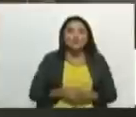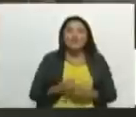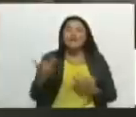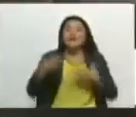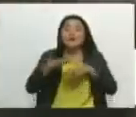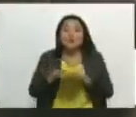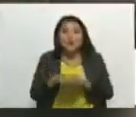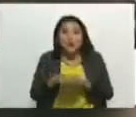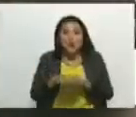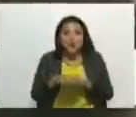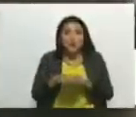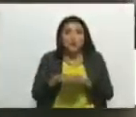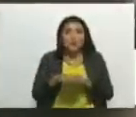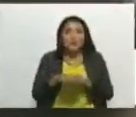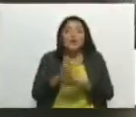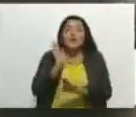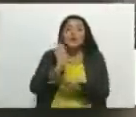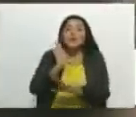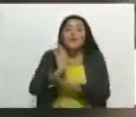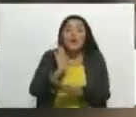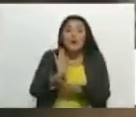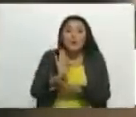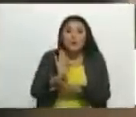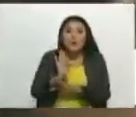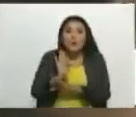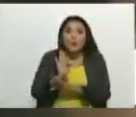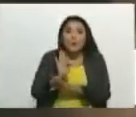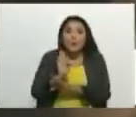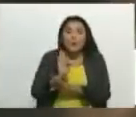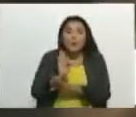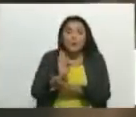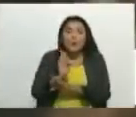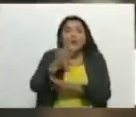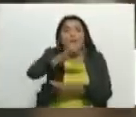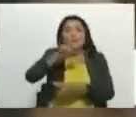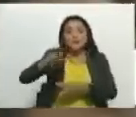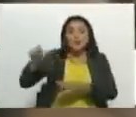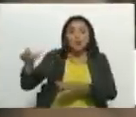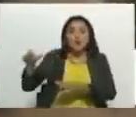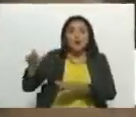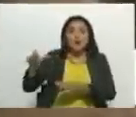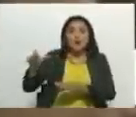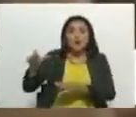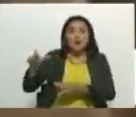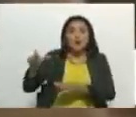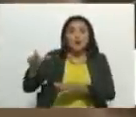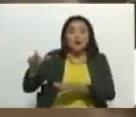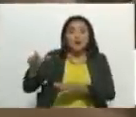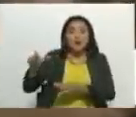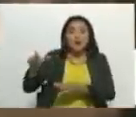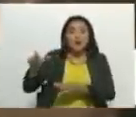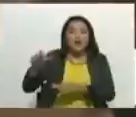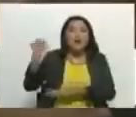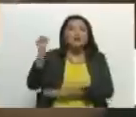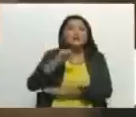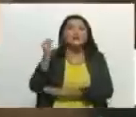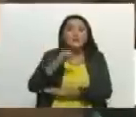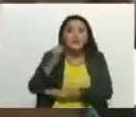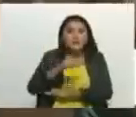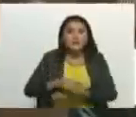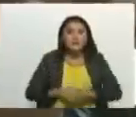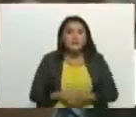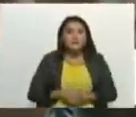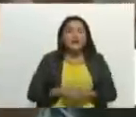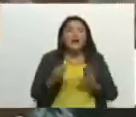inclusión, integración, protección y seguridad social de las personas con trastorno del espectro autista.